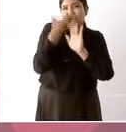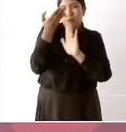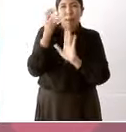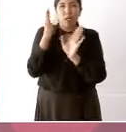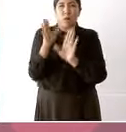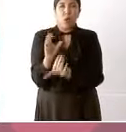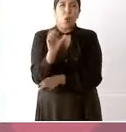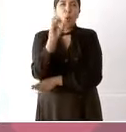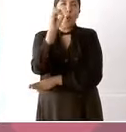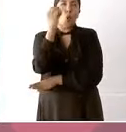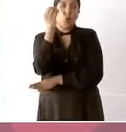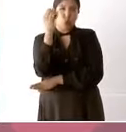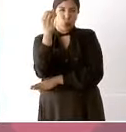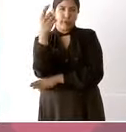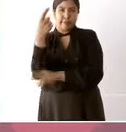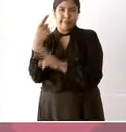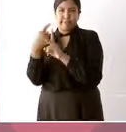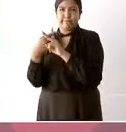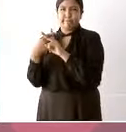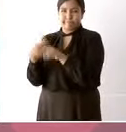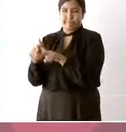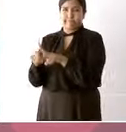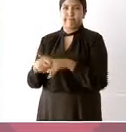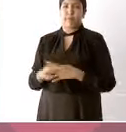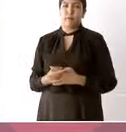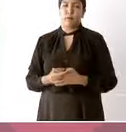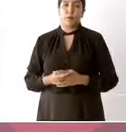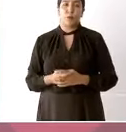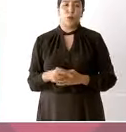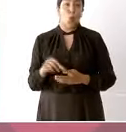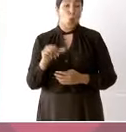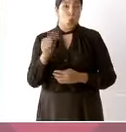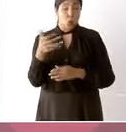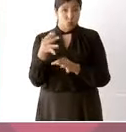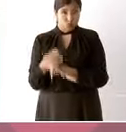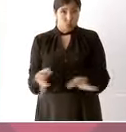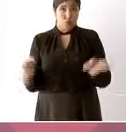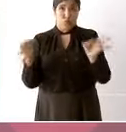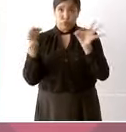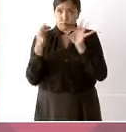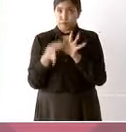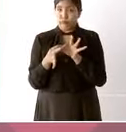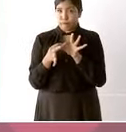luego, otra de las cosas importantes aquí en